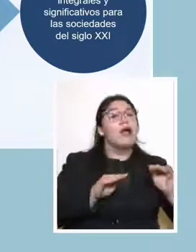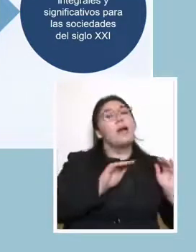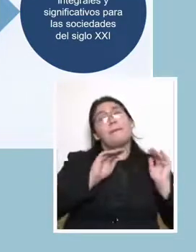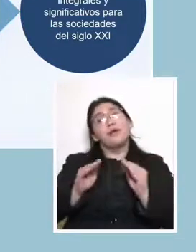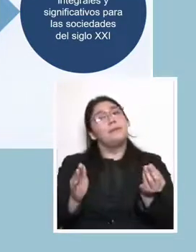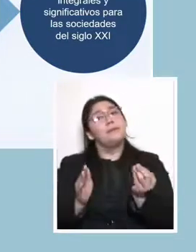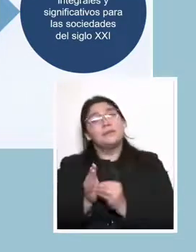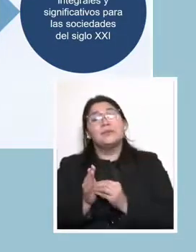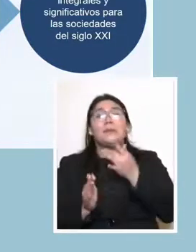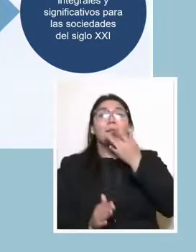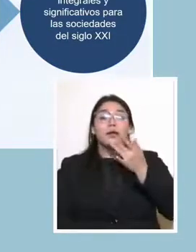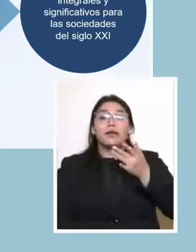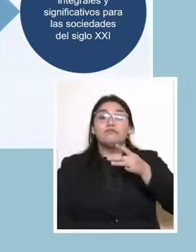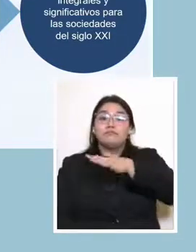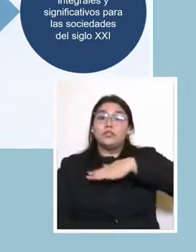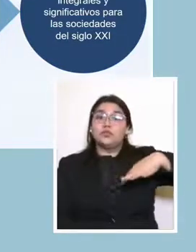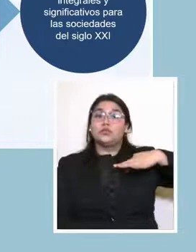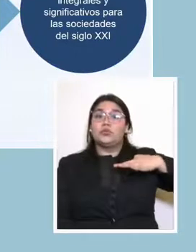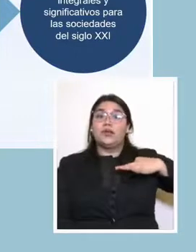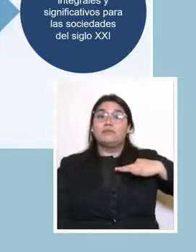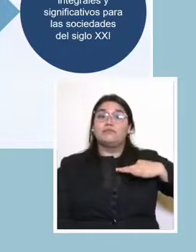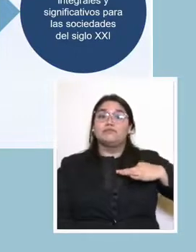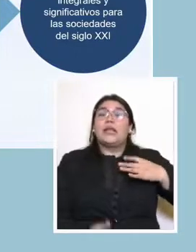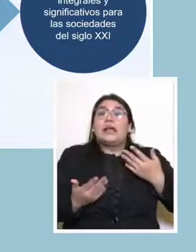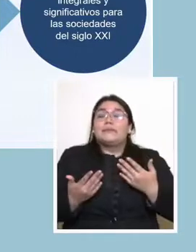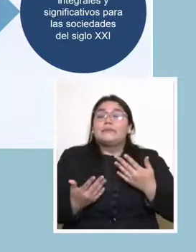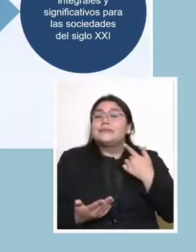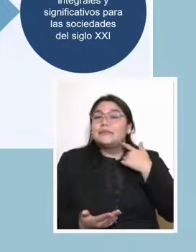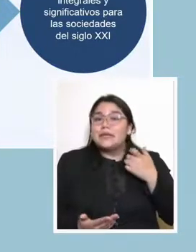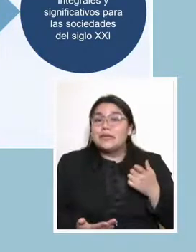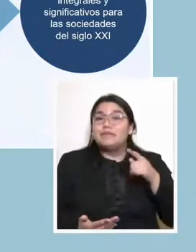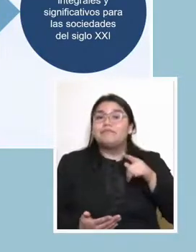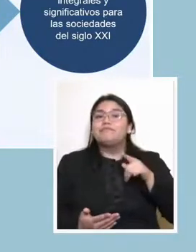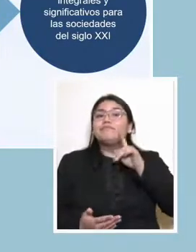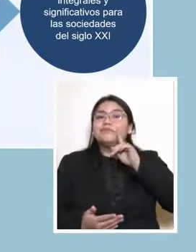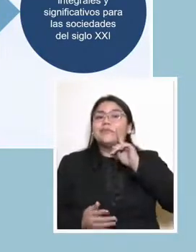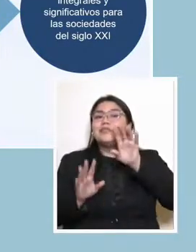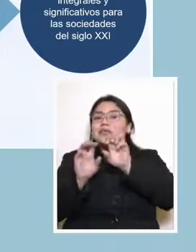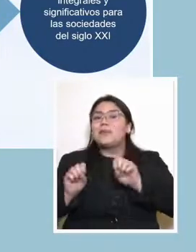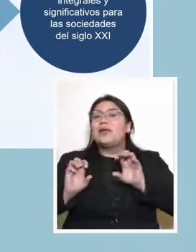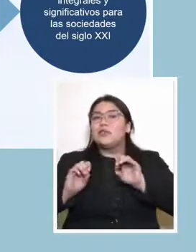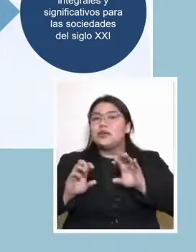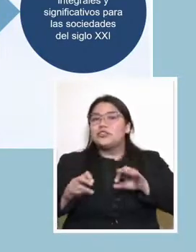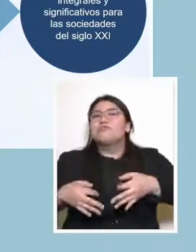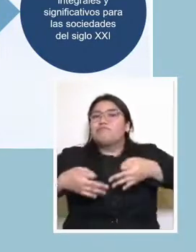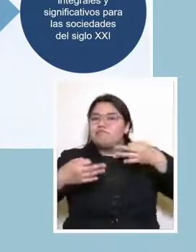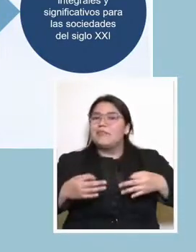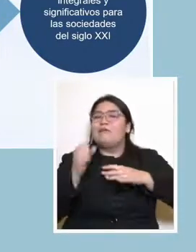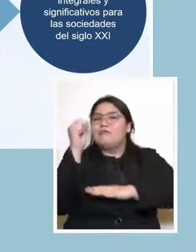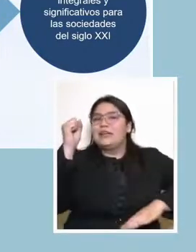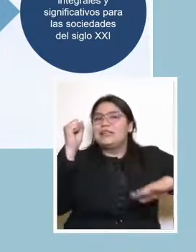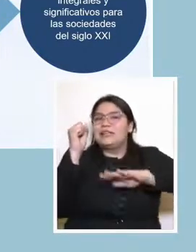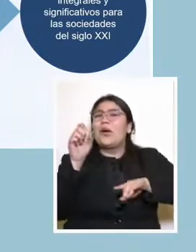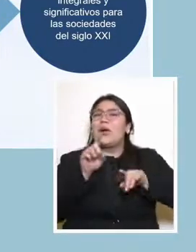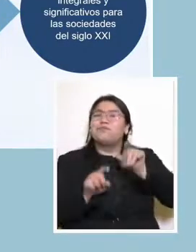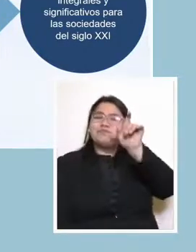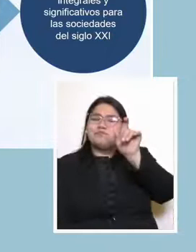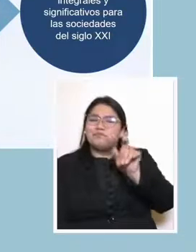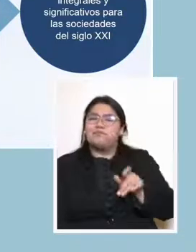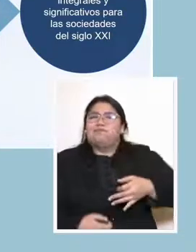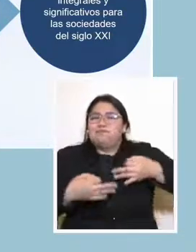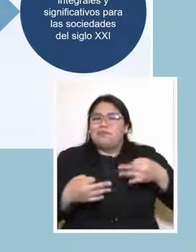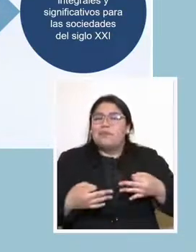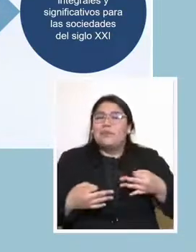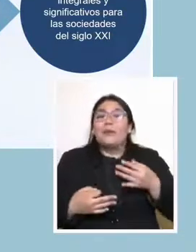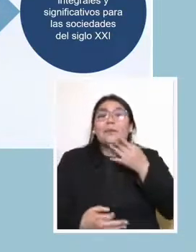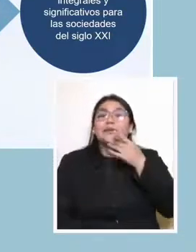espera como respuesta contar con un sistema de educación pública que efectivamente sea sólido y que sea una columna vertebral, porque así es